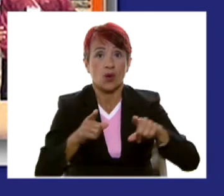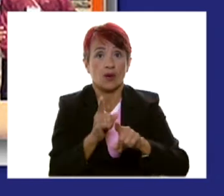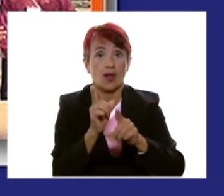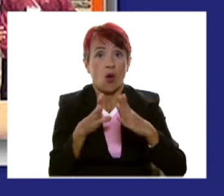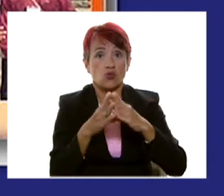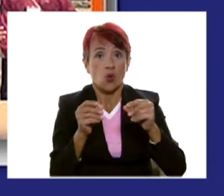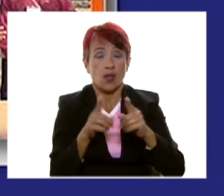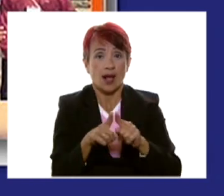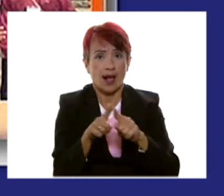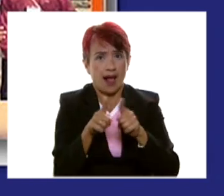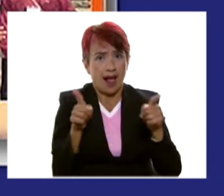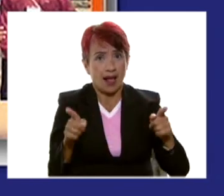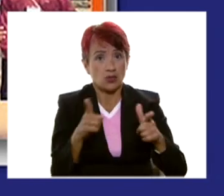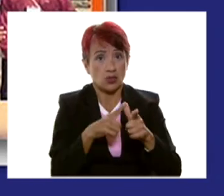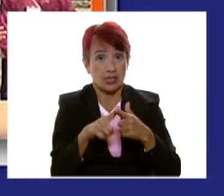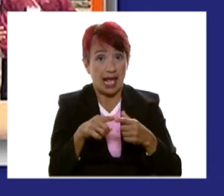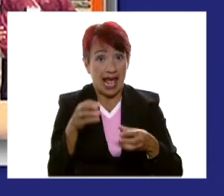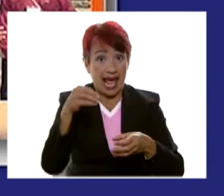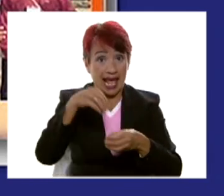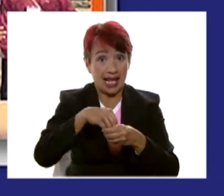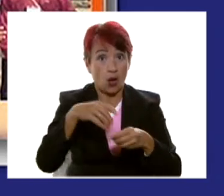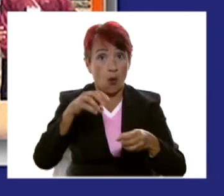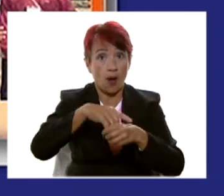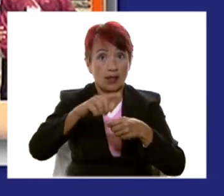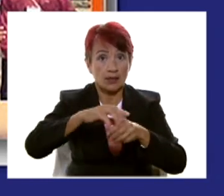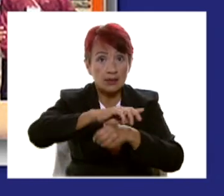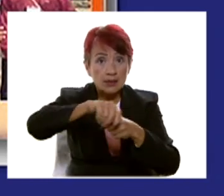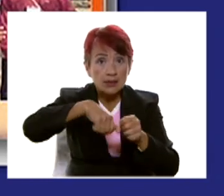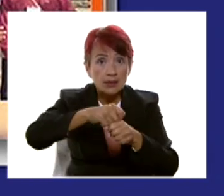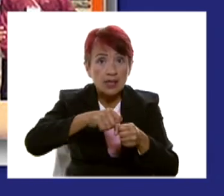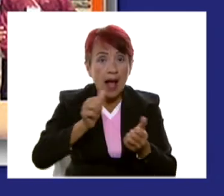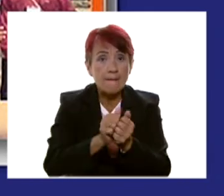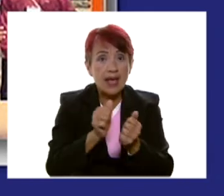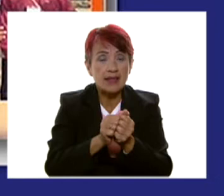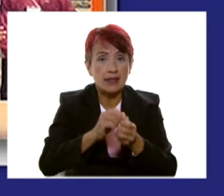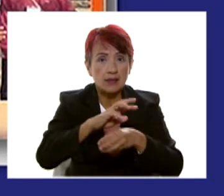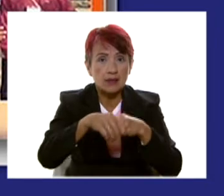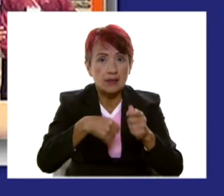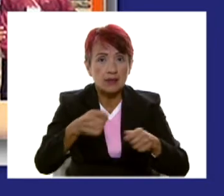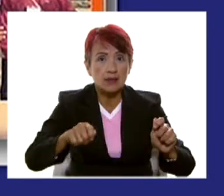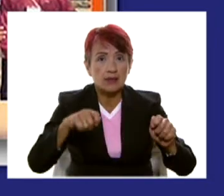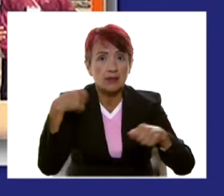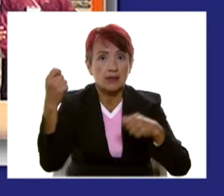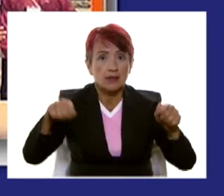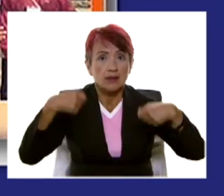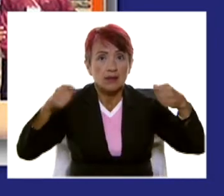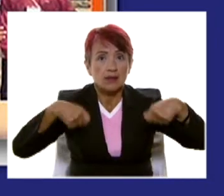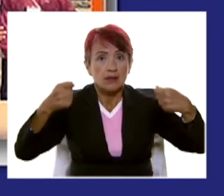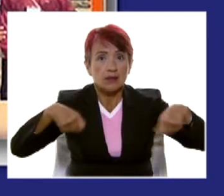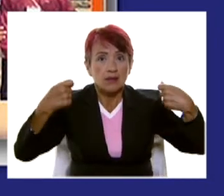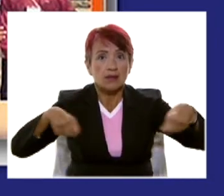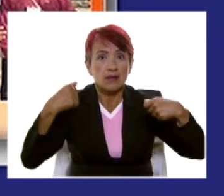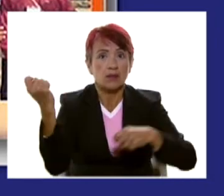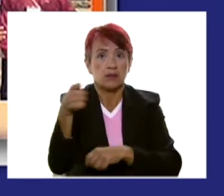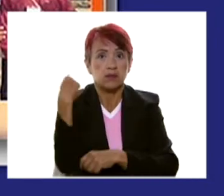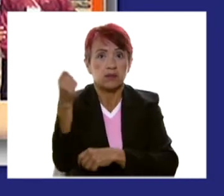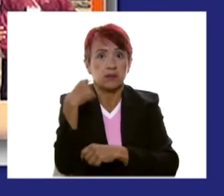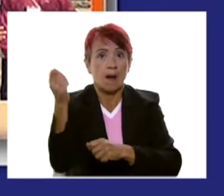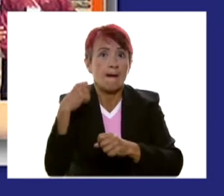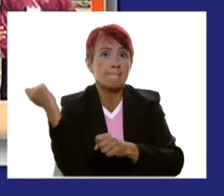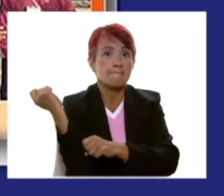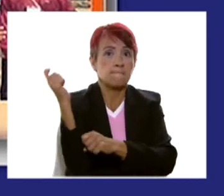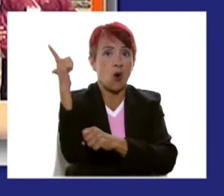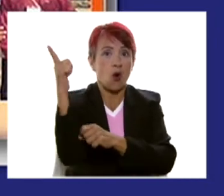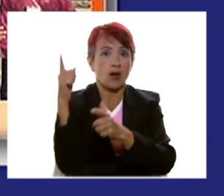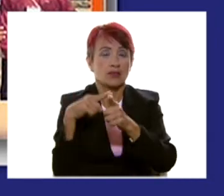el centro se coloca una piedra, el competidor amarra las puntas de sus dedos, hace girar la onda varias veces y suelta la punta.